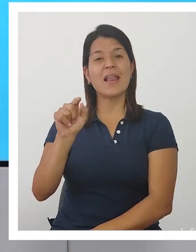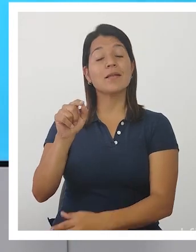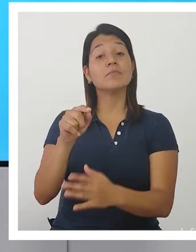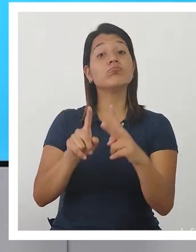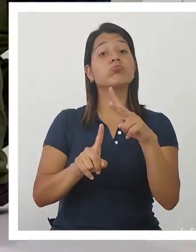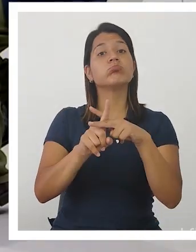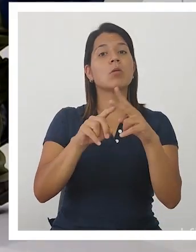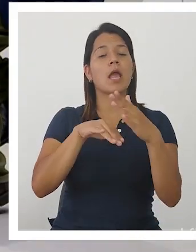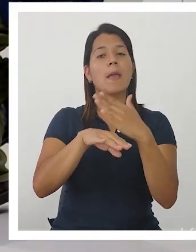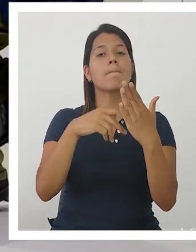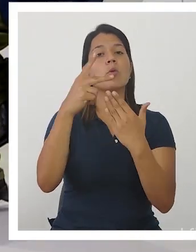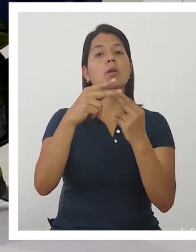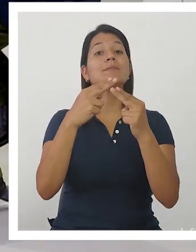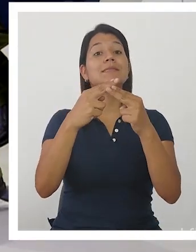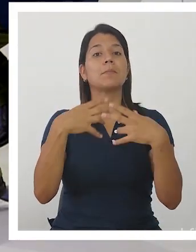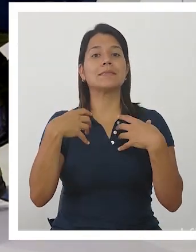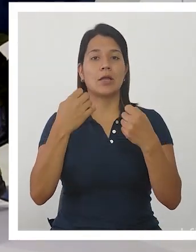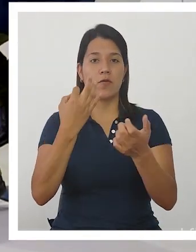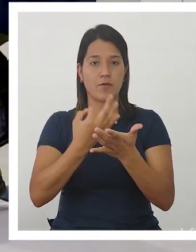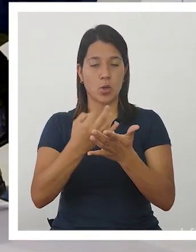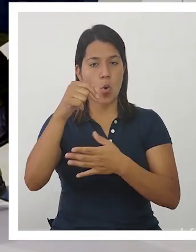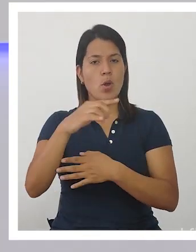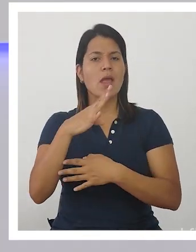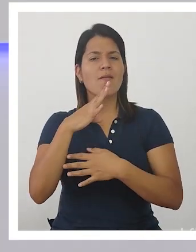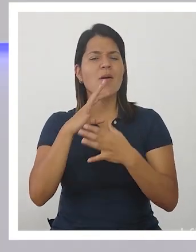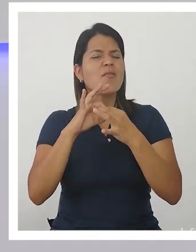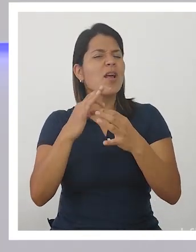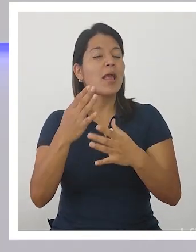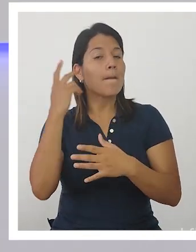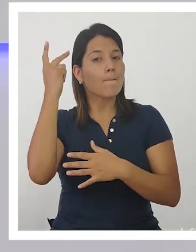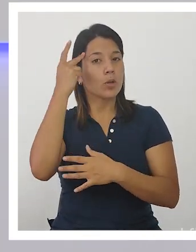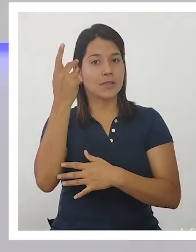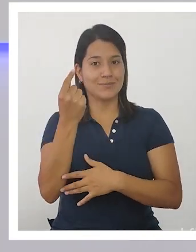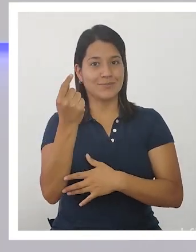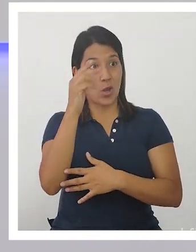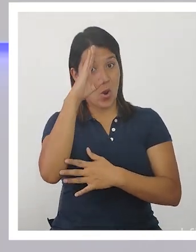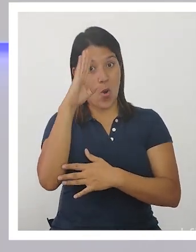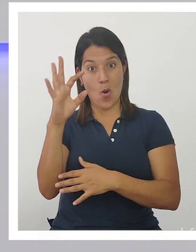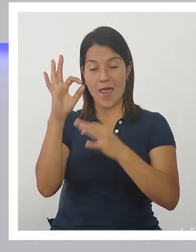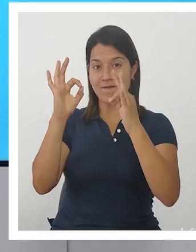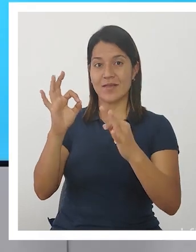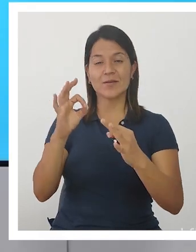política monetaria. ¿Cómo le va, don Jorge? Don Eric, encantado de estar de nuevo con vos.